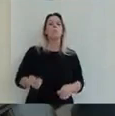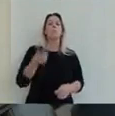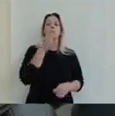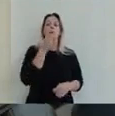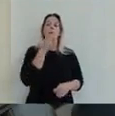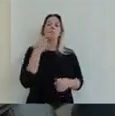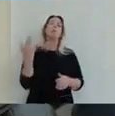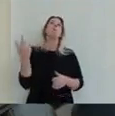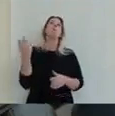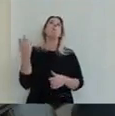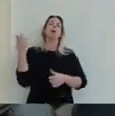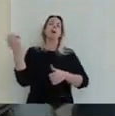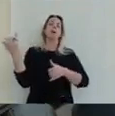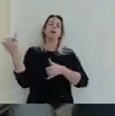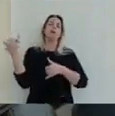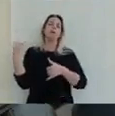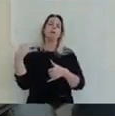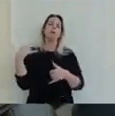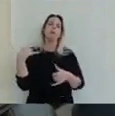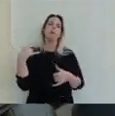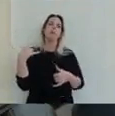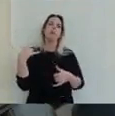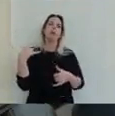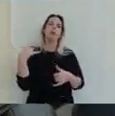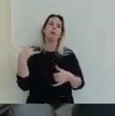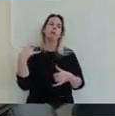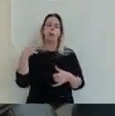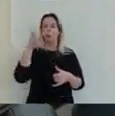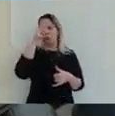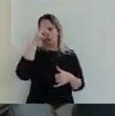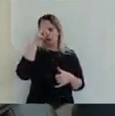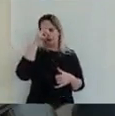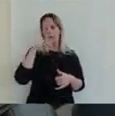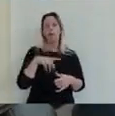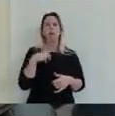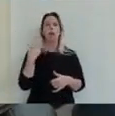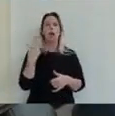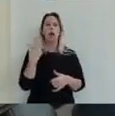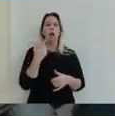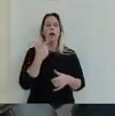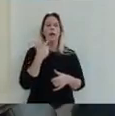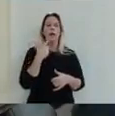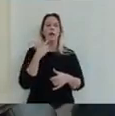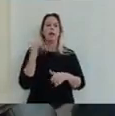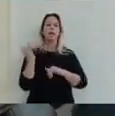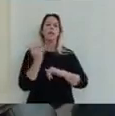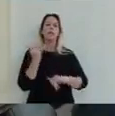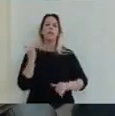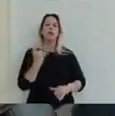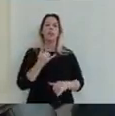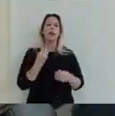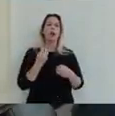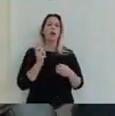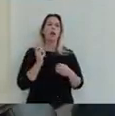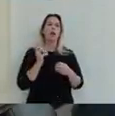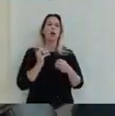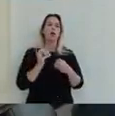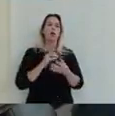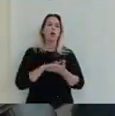interesante de efectivos policiales que están parando en el CEF. Pero el